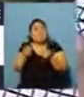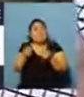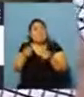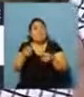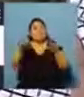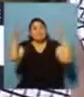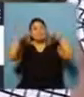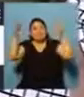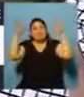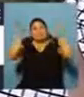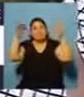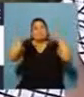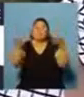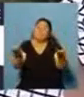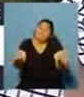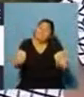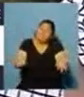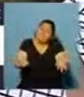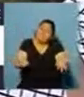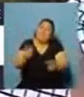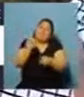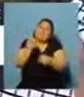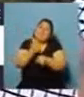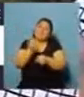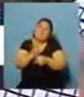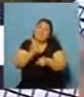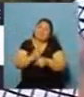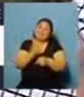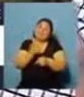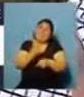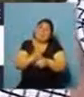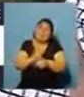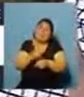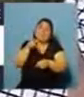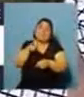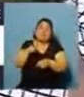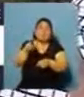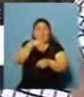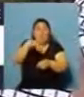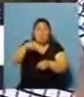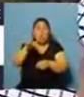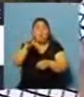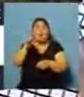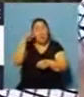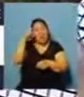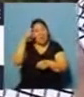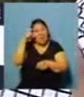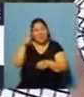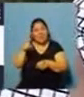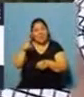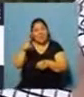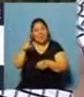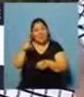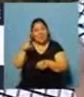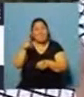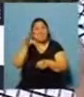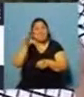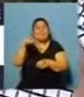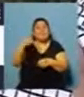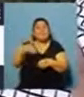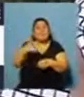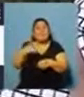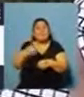lloviera. Pero el trabajo que está desarrollando el COI a nivel, el Comité de Emergencias de